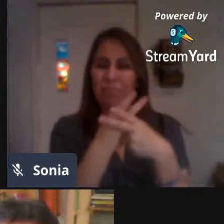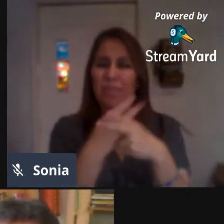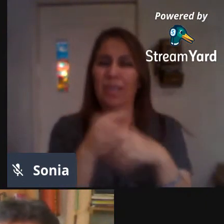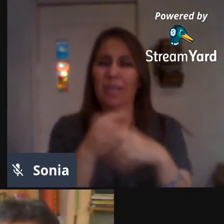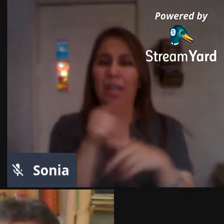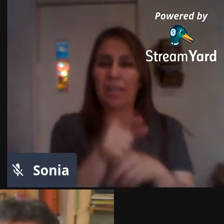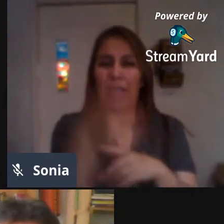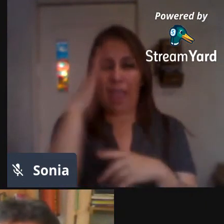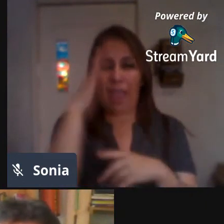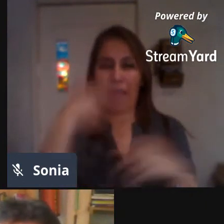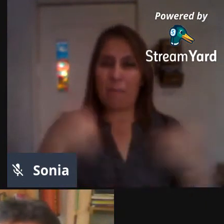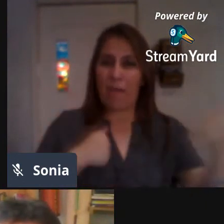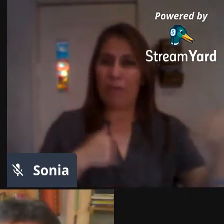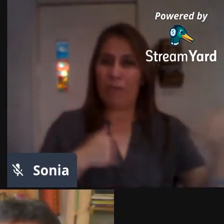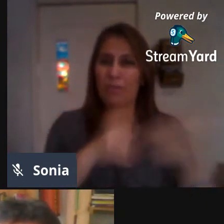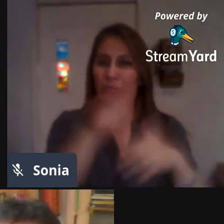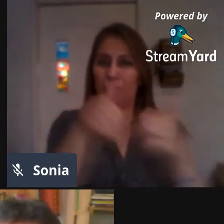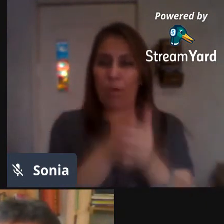era